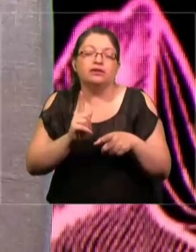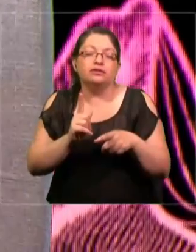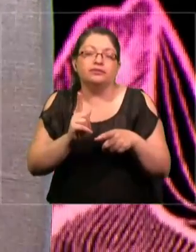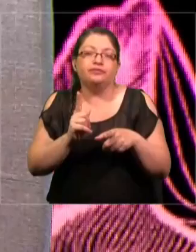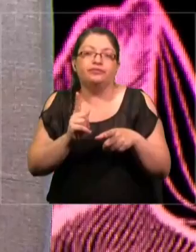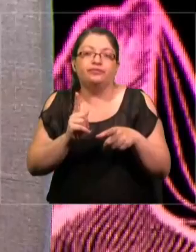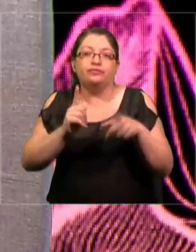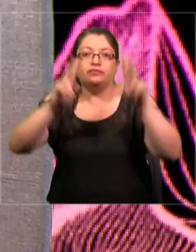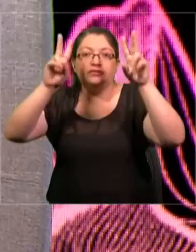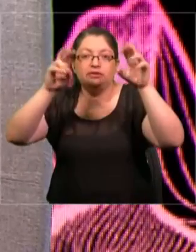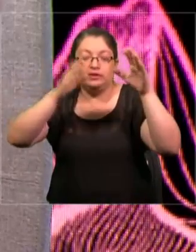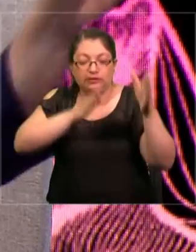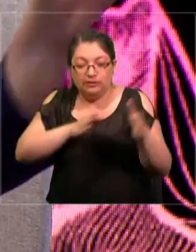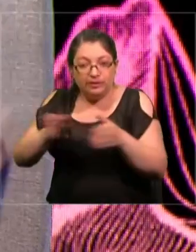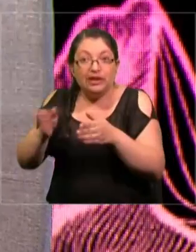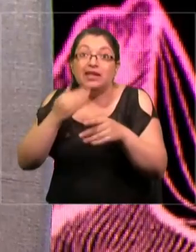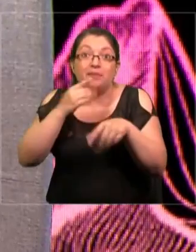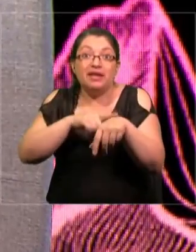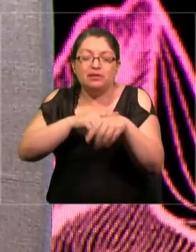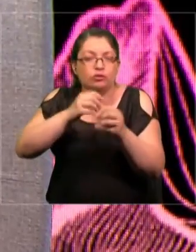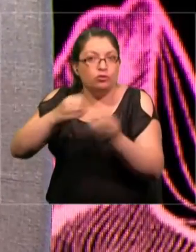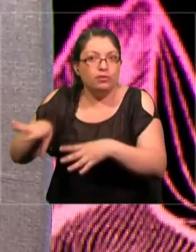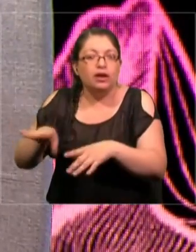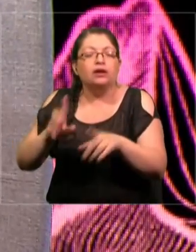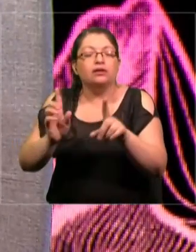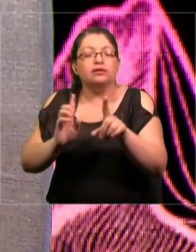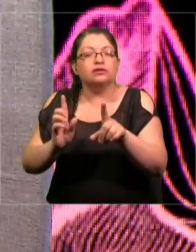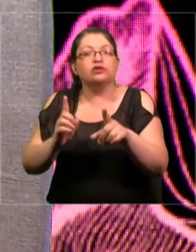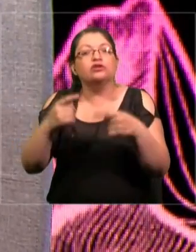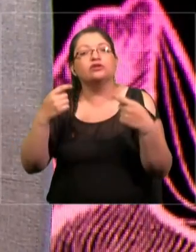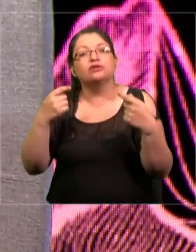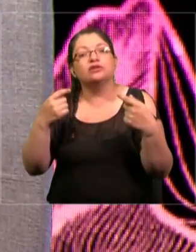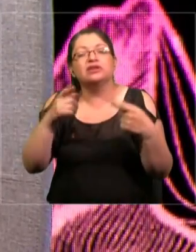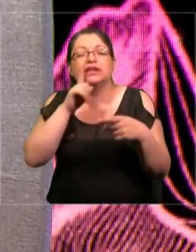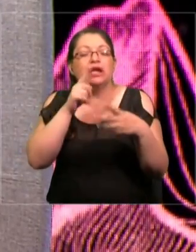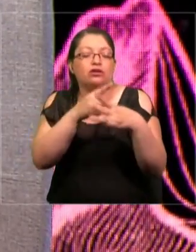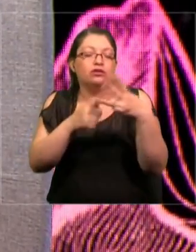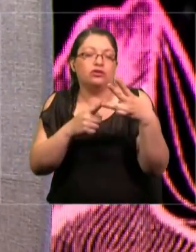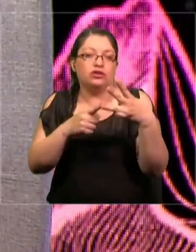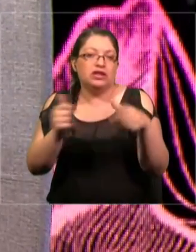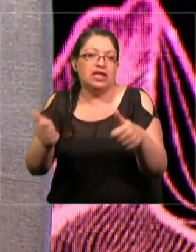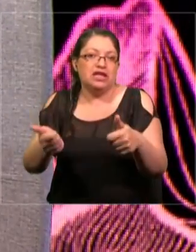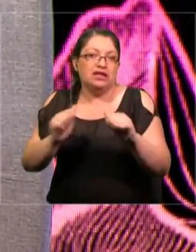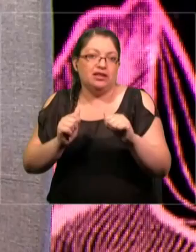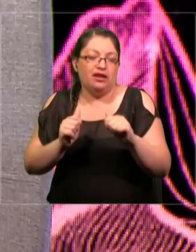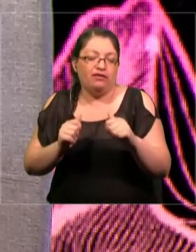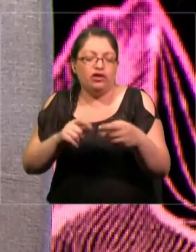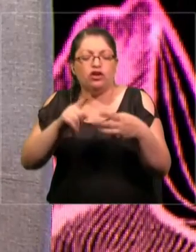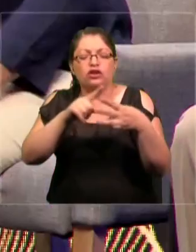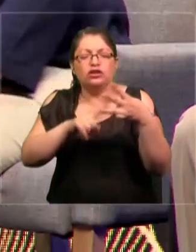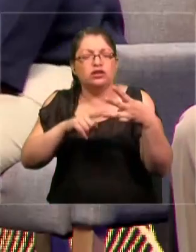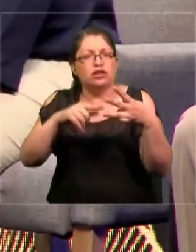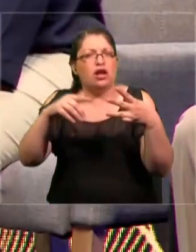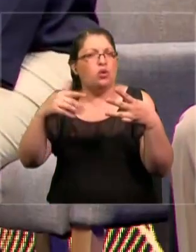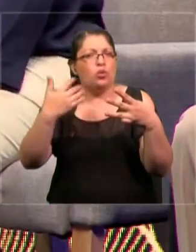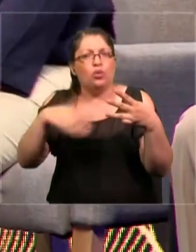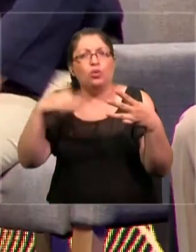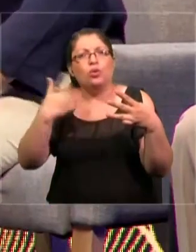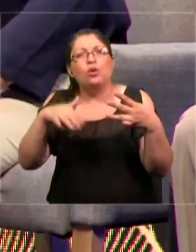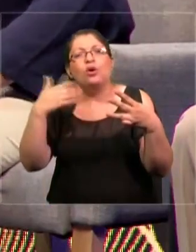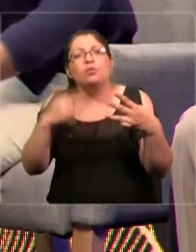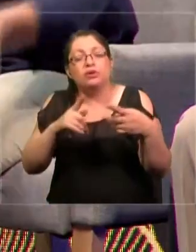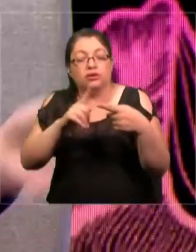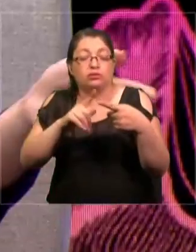poco de los minutos que tengo, traigo tres desafíos, ¿ah? Tres desafíos que son muy importantes, viniendo